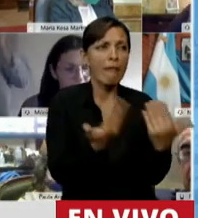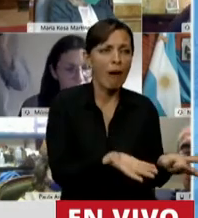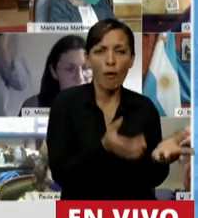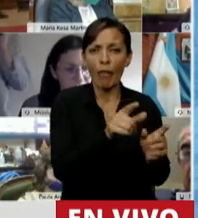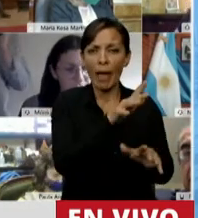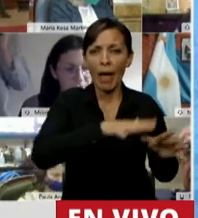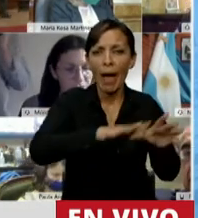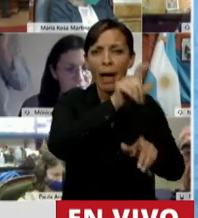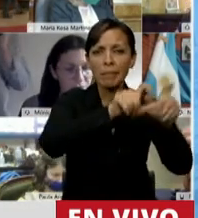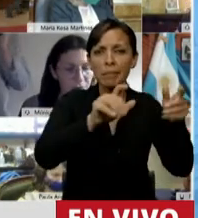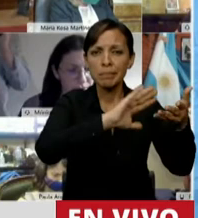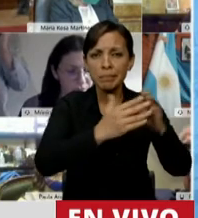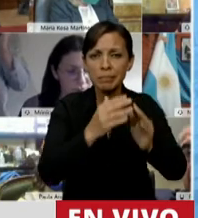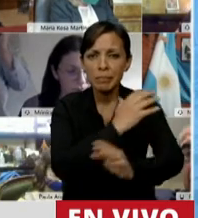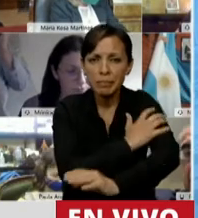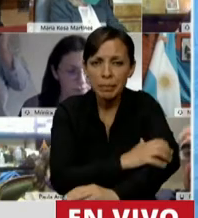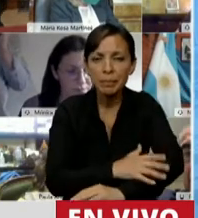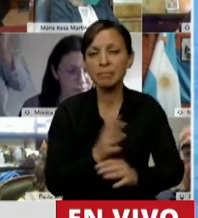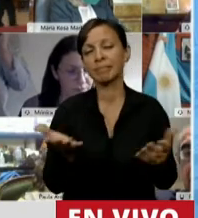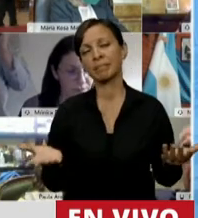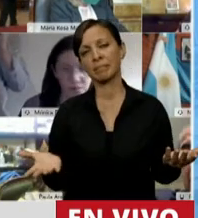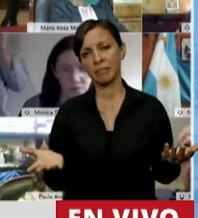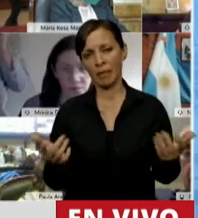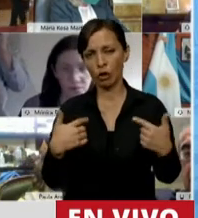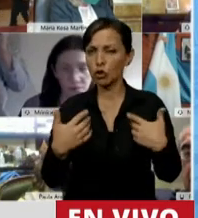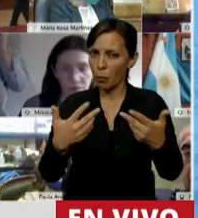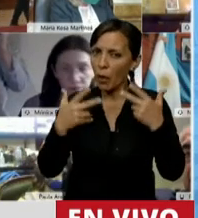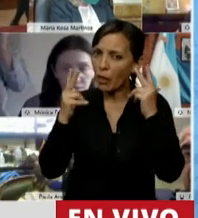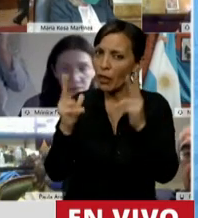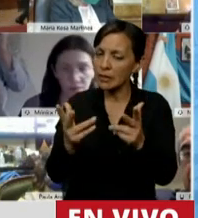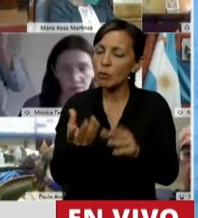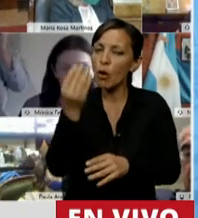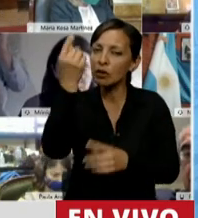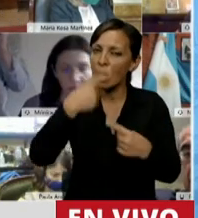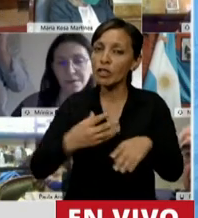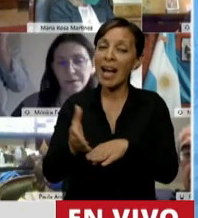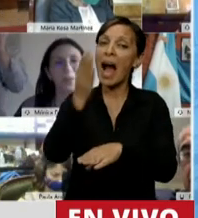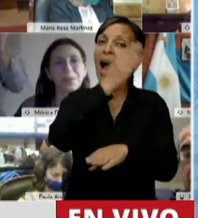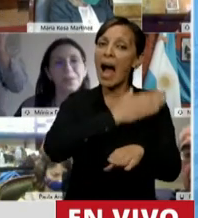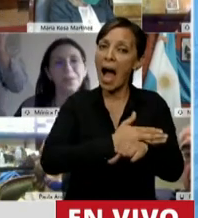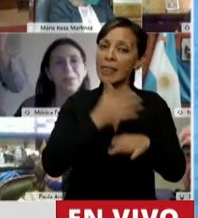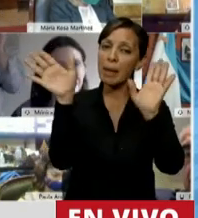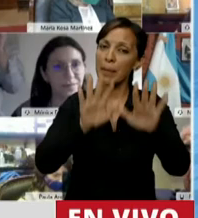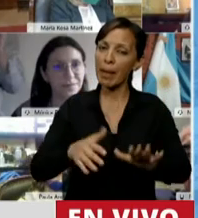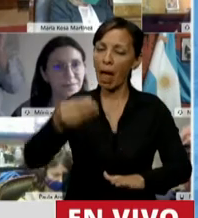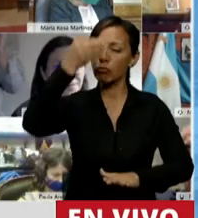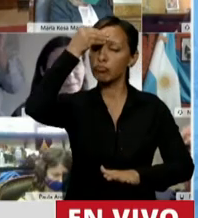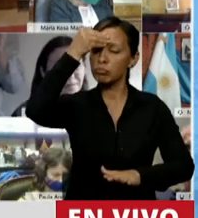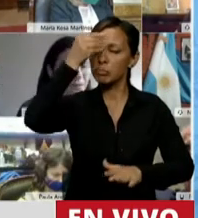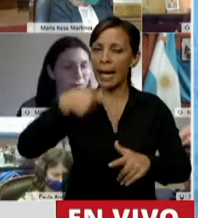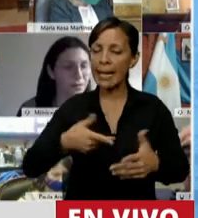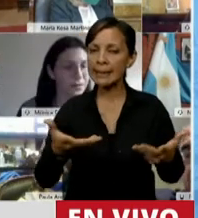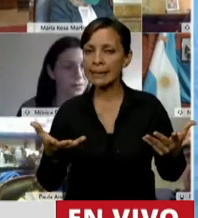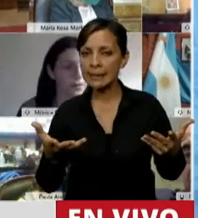término. Yo podría decir muchas cosas que tenía preparada para decir, presidente, que